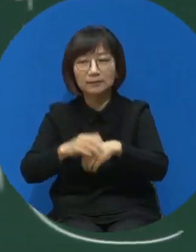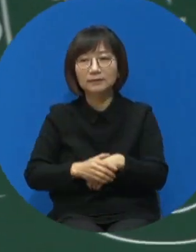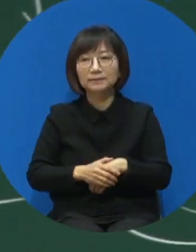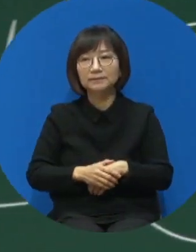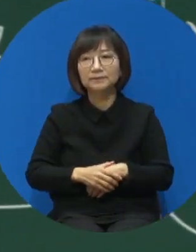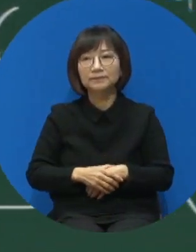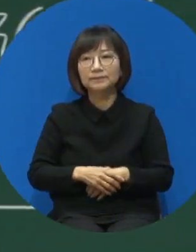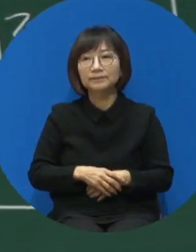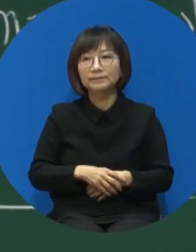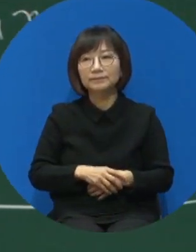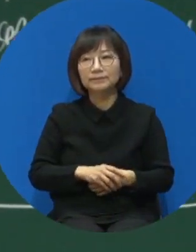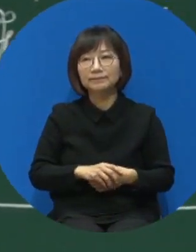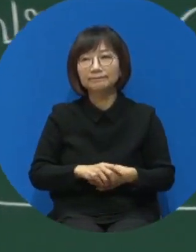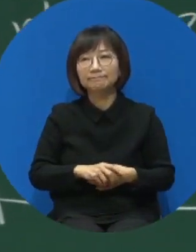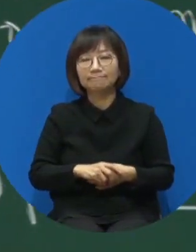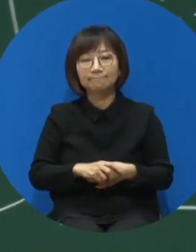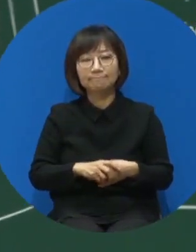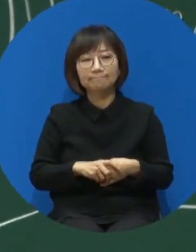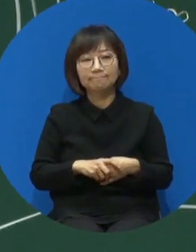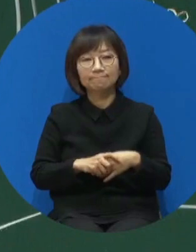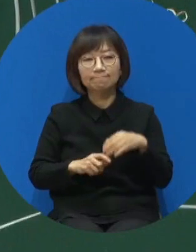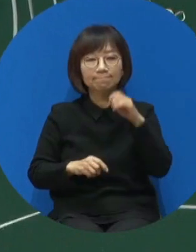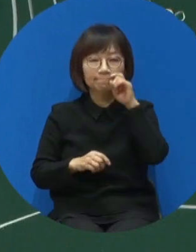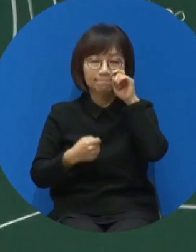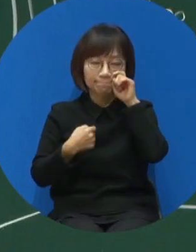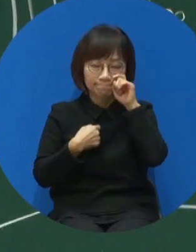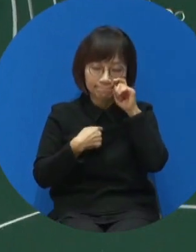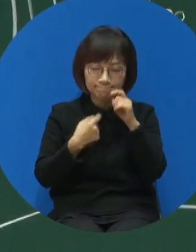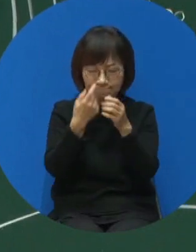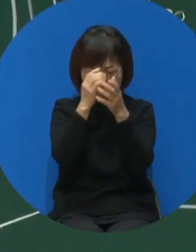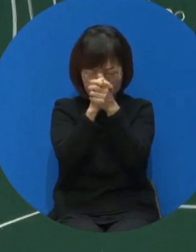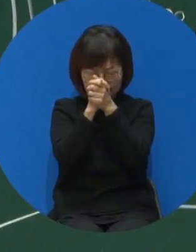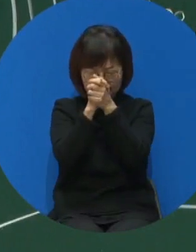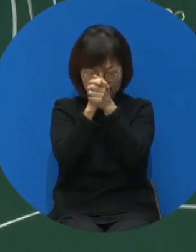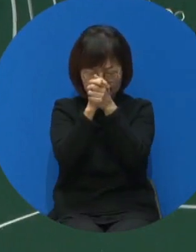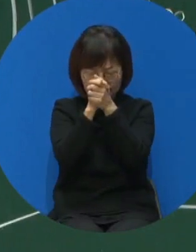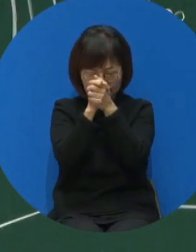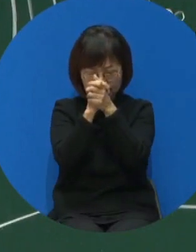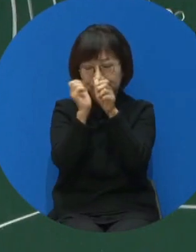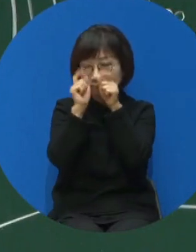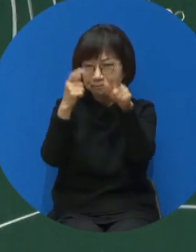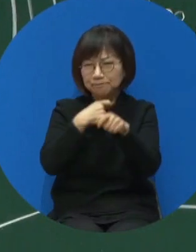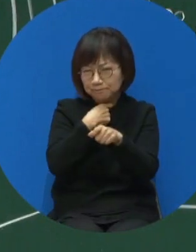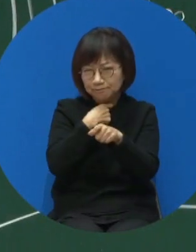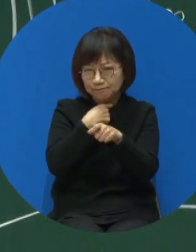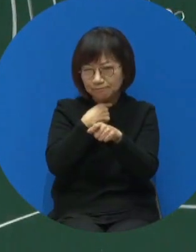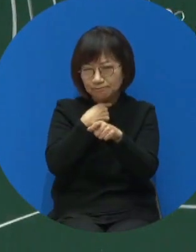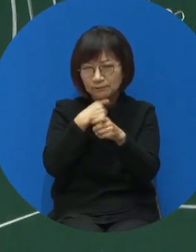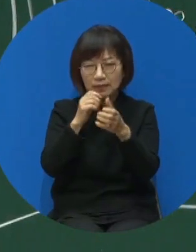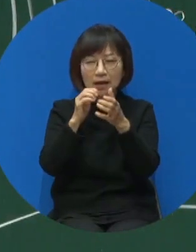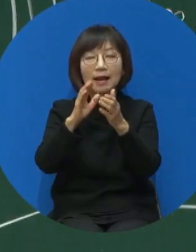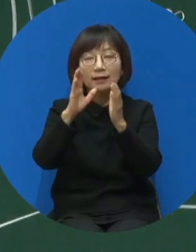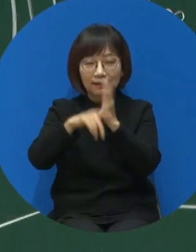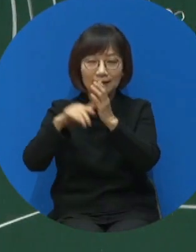towns market o webs en manchester si piensan que lo van a buscar dios se lo va a dar